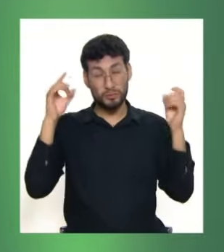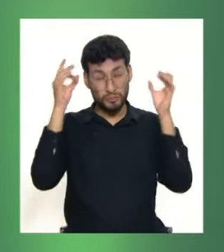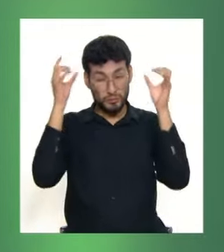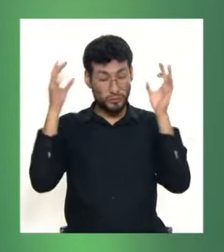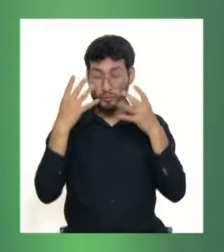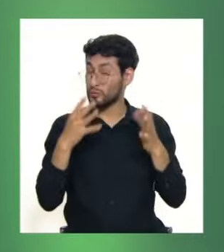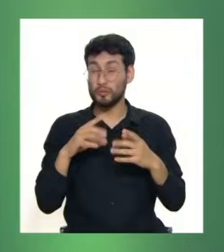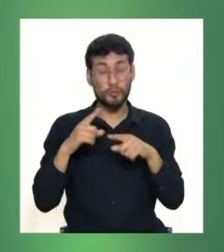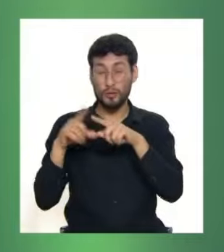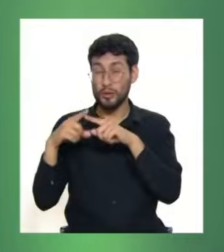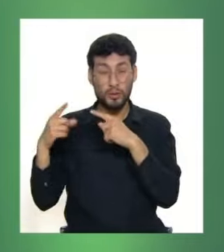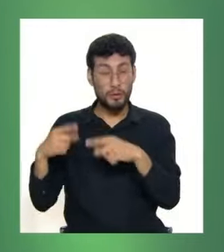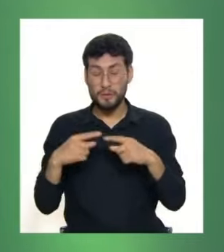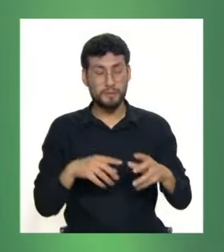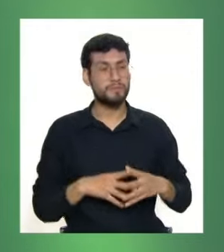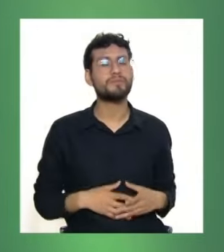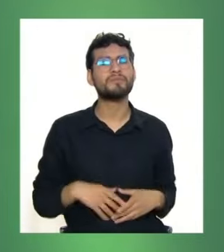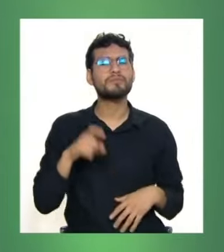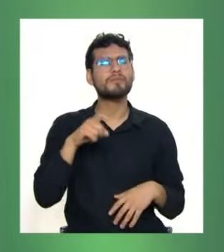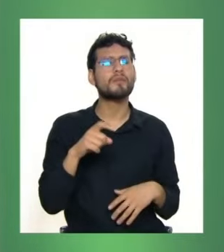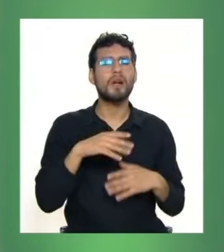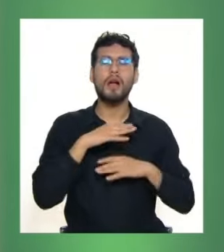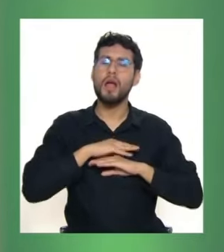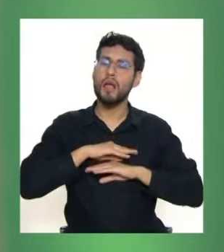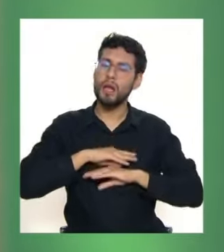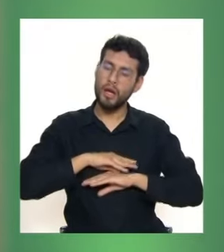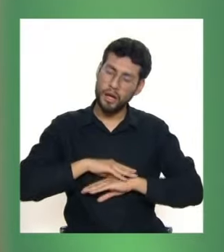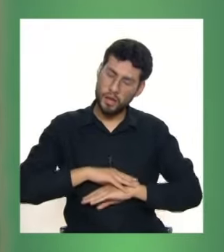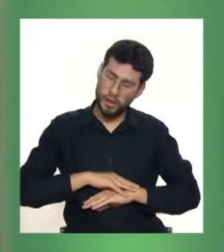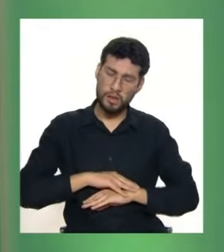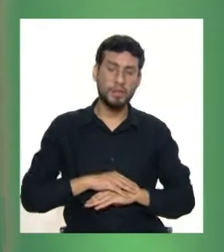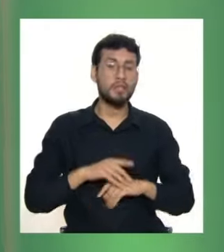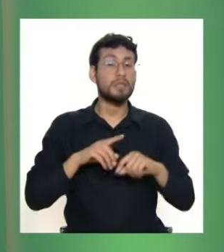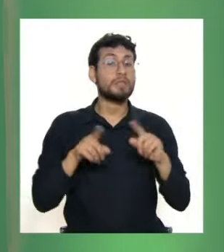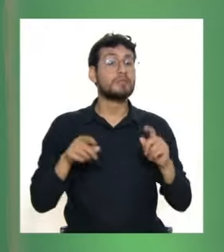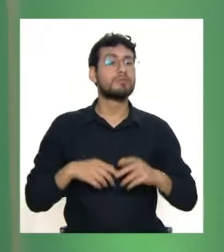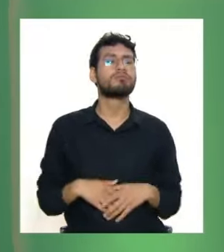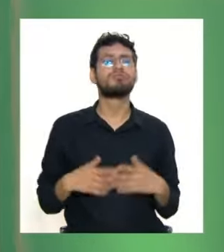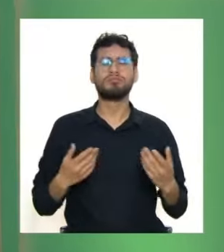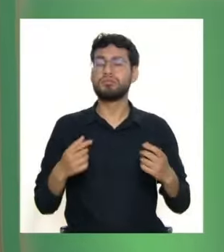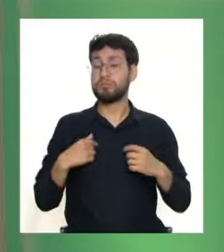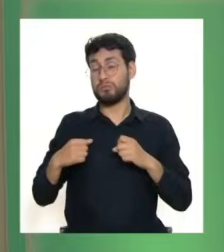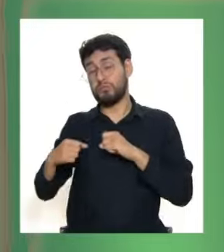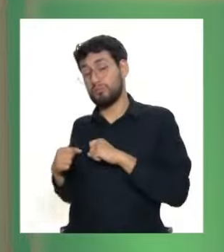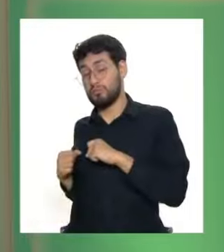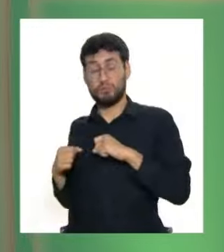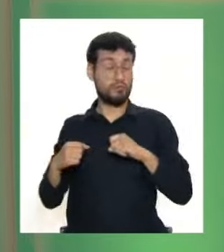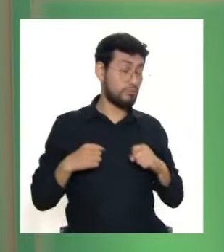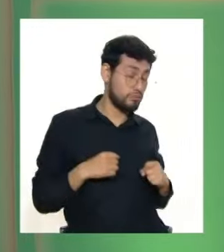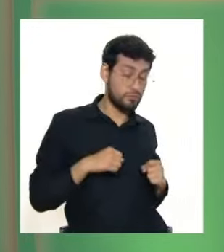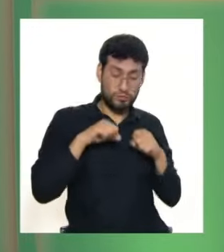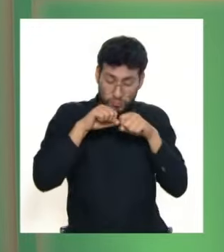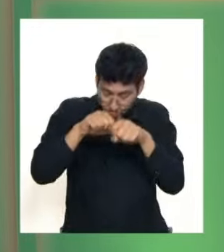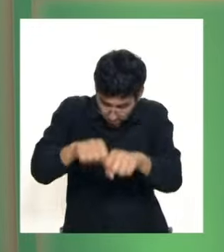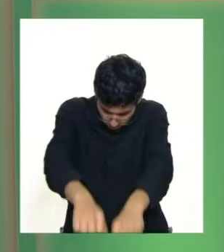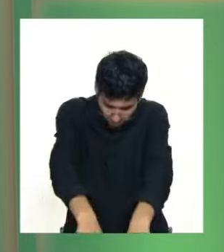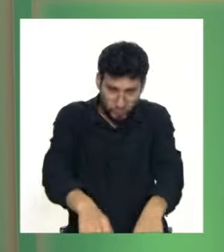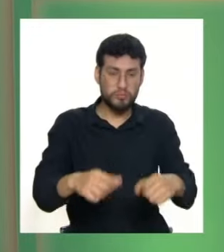de cualquier procedencia, necesita descansar, pero esto, un estiramiento, una flexión hacia